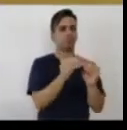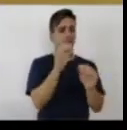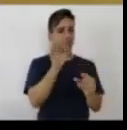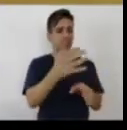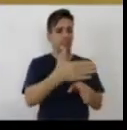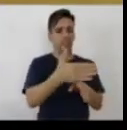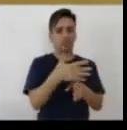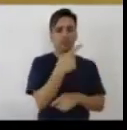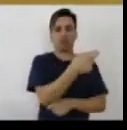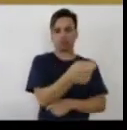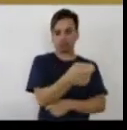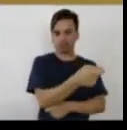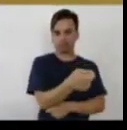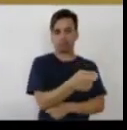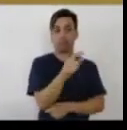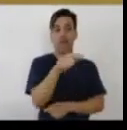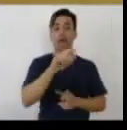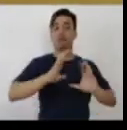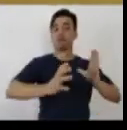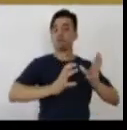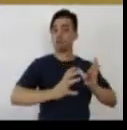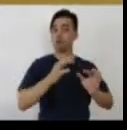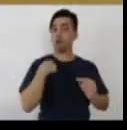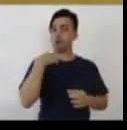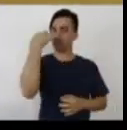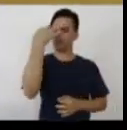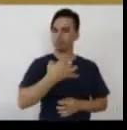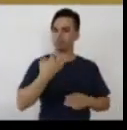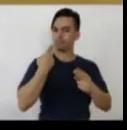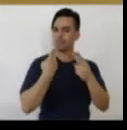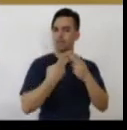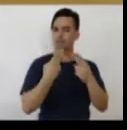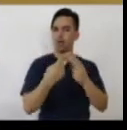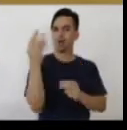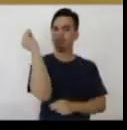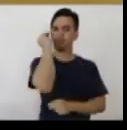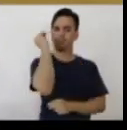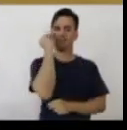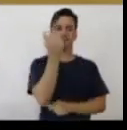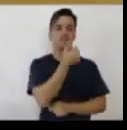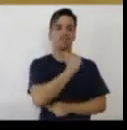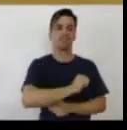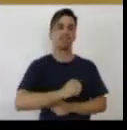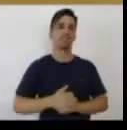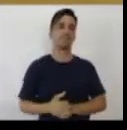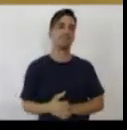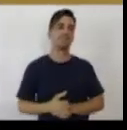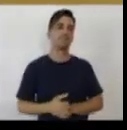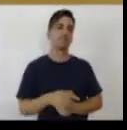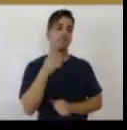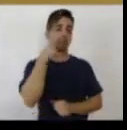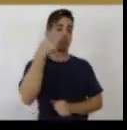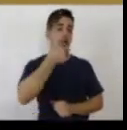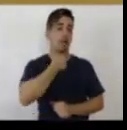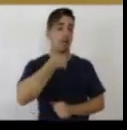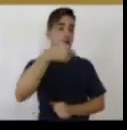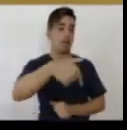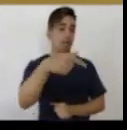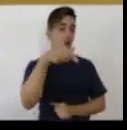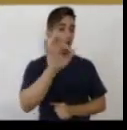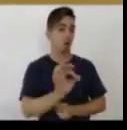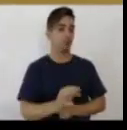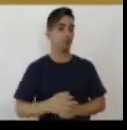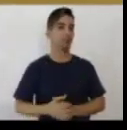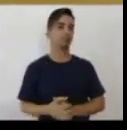van a enseñar. De esa manera, ustedes pueden estar seguros que se va a aprender con más facilidad. Miren este ejemplo que les